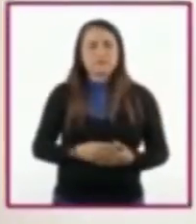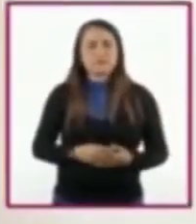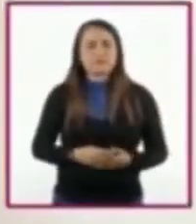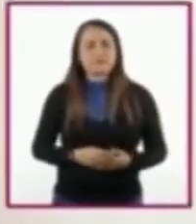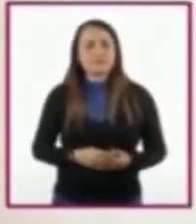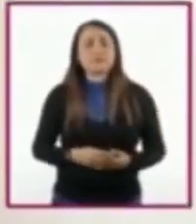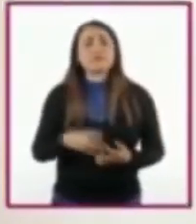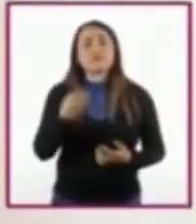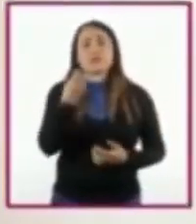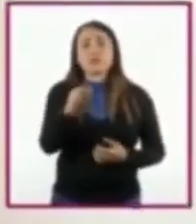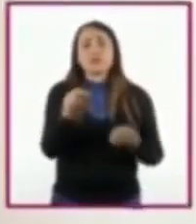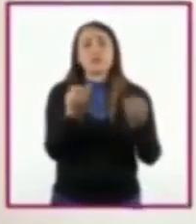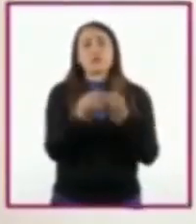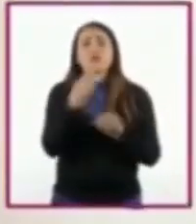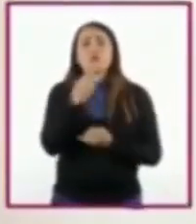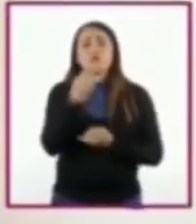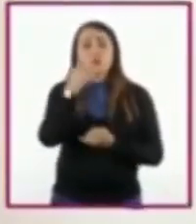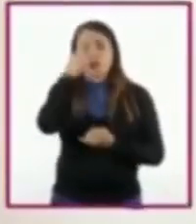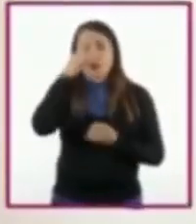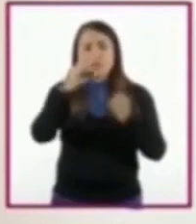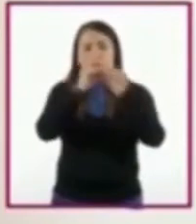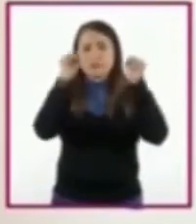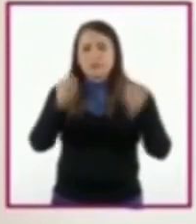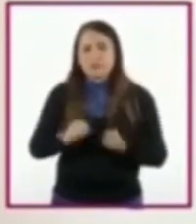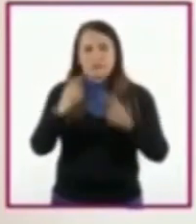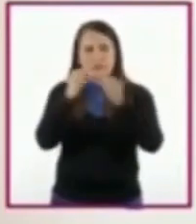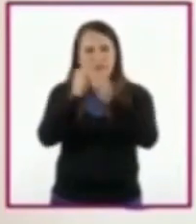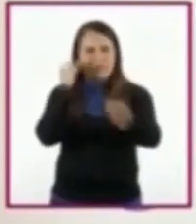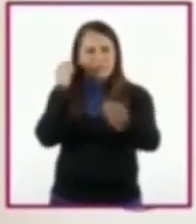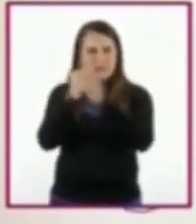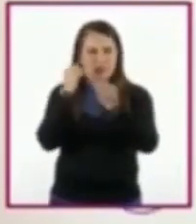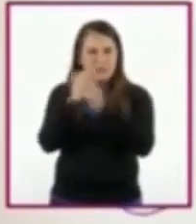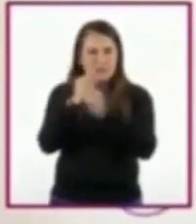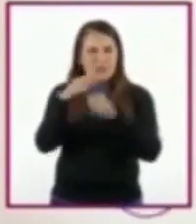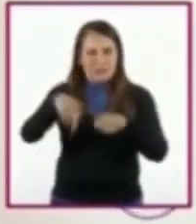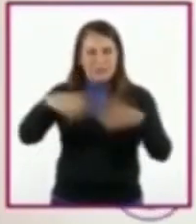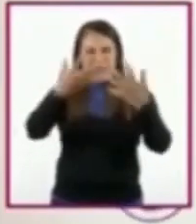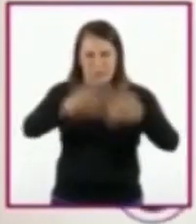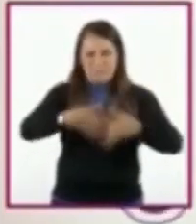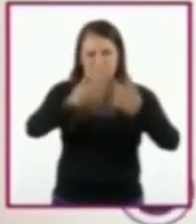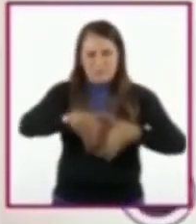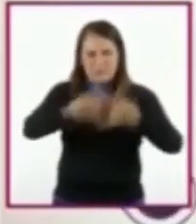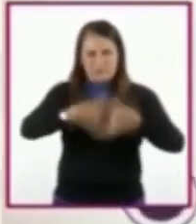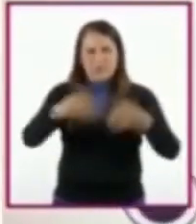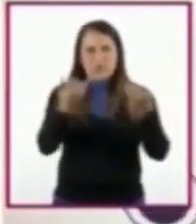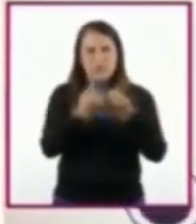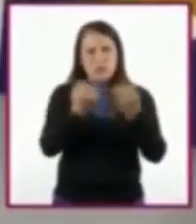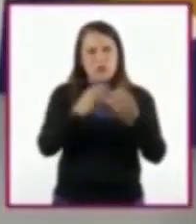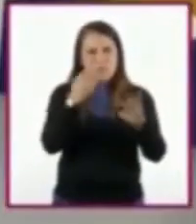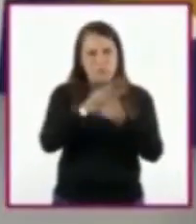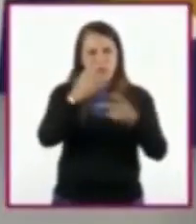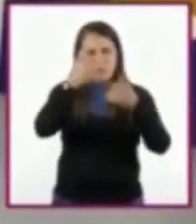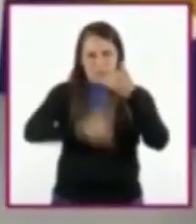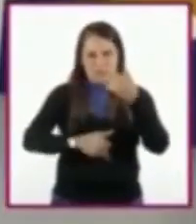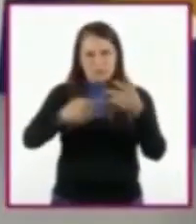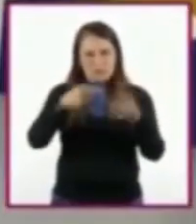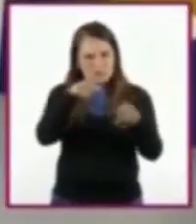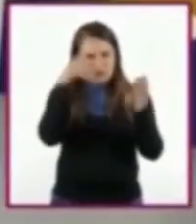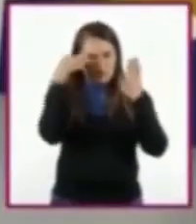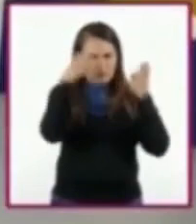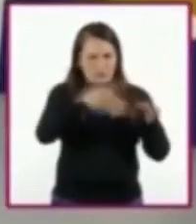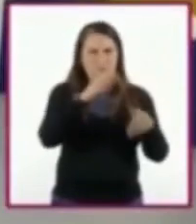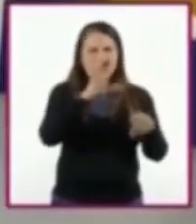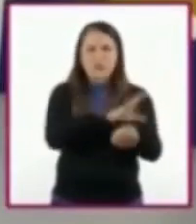se utilizan en el diseño de los sistemas de transporte de la industria y en proyectos relacionados con la energía. Para